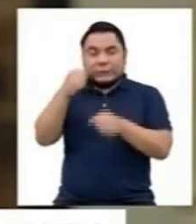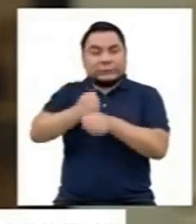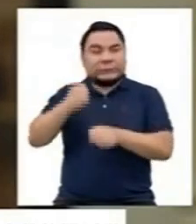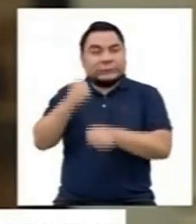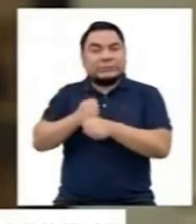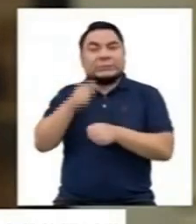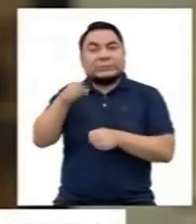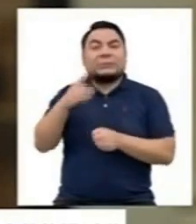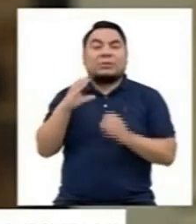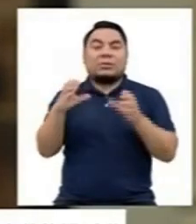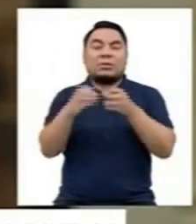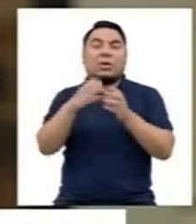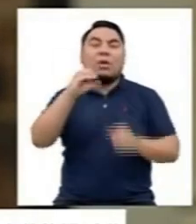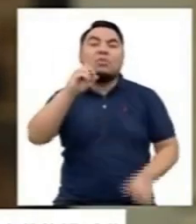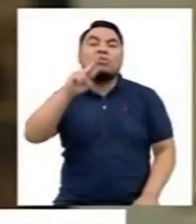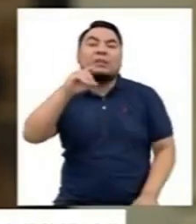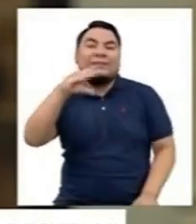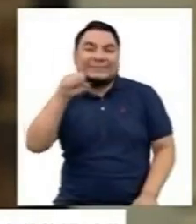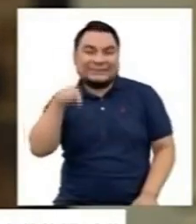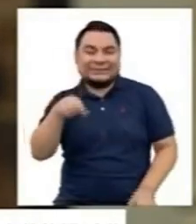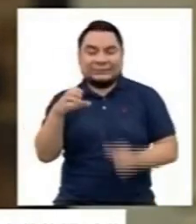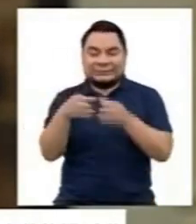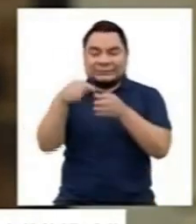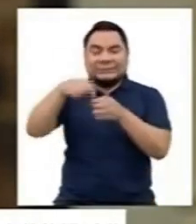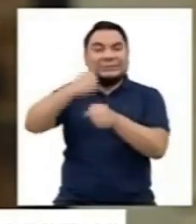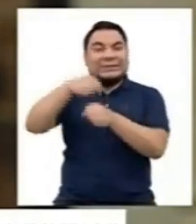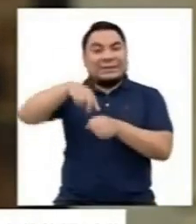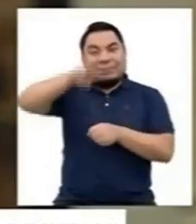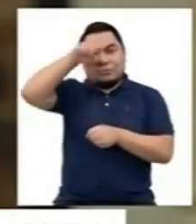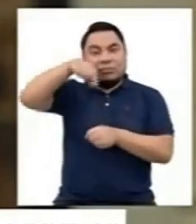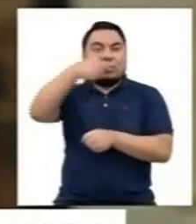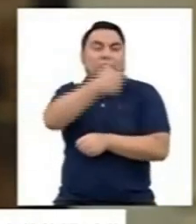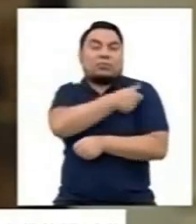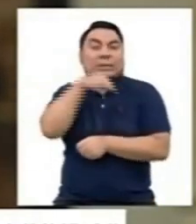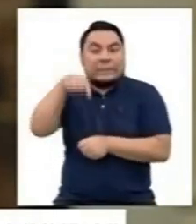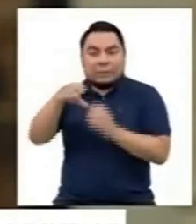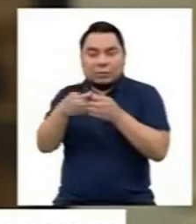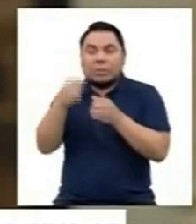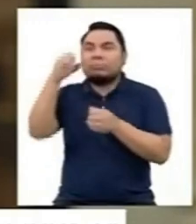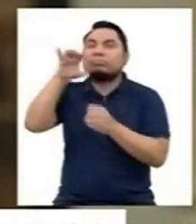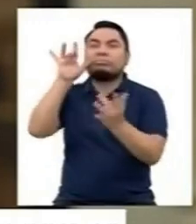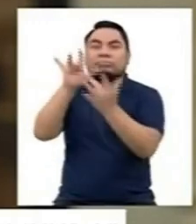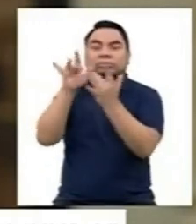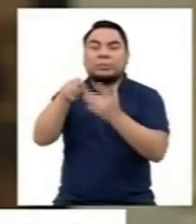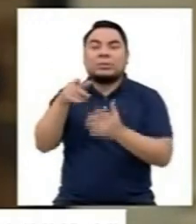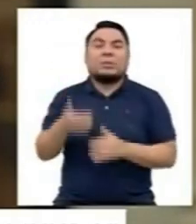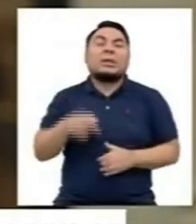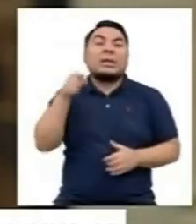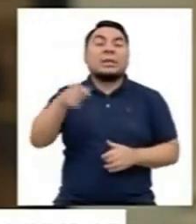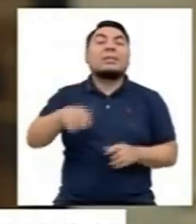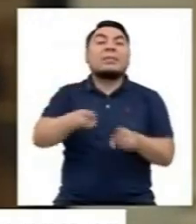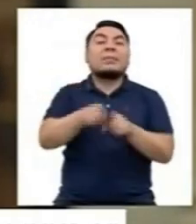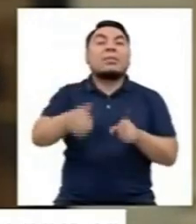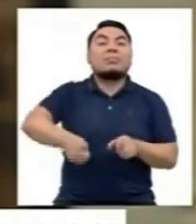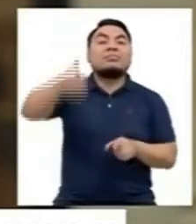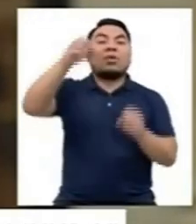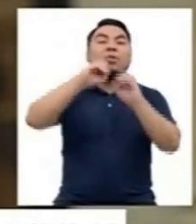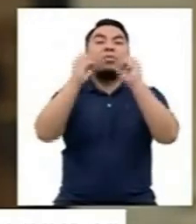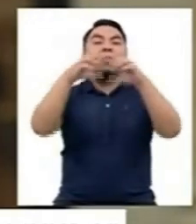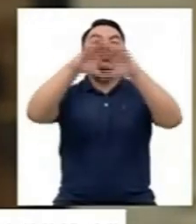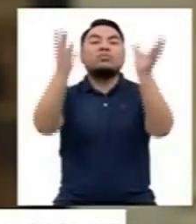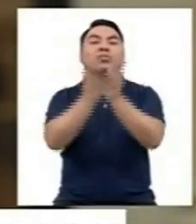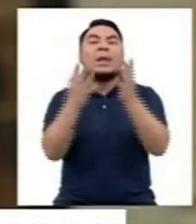próxima conferencia de prensa dará más alcances a las coordinaciones que el gobierno hace con el país. Precisamente el embajador